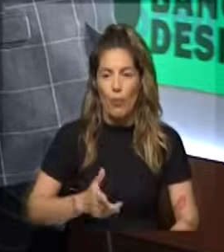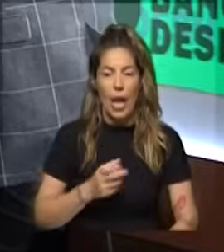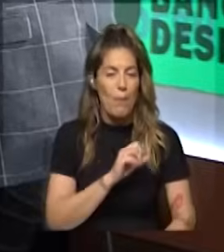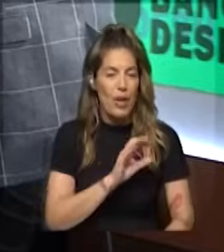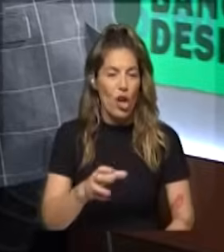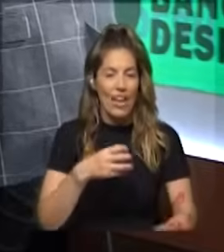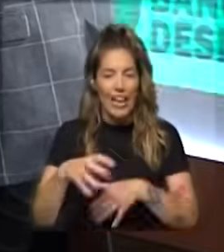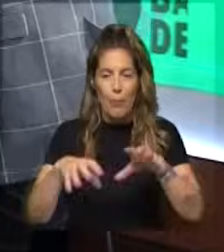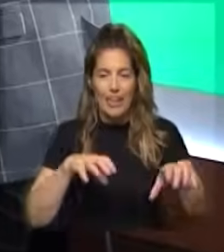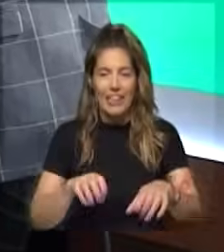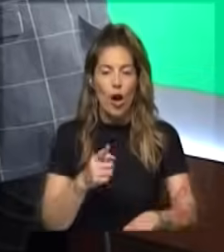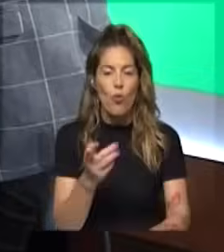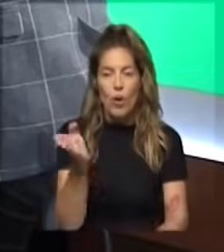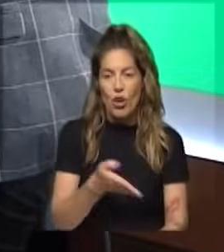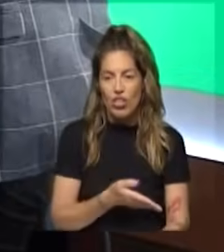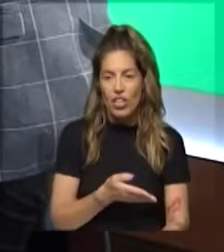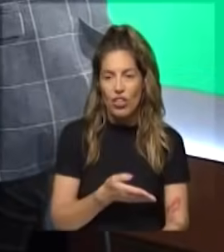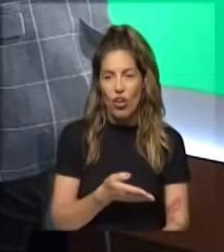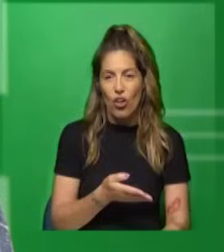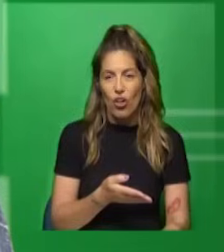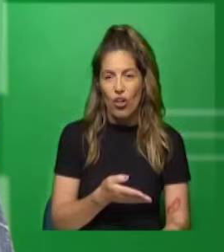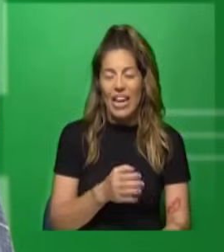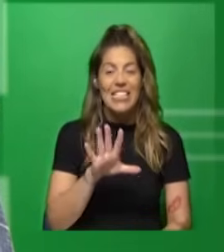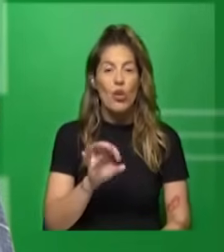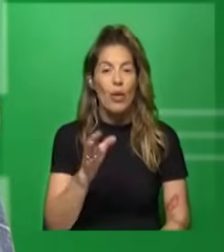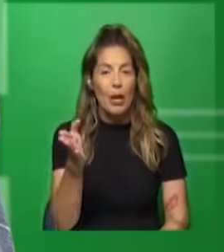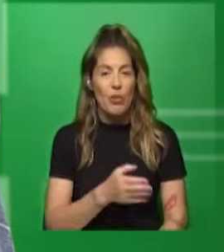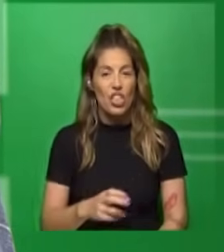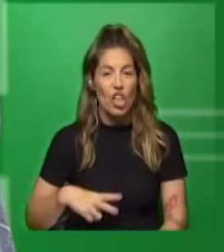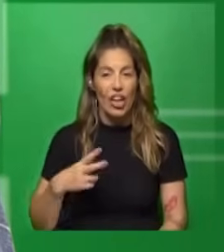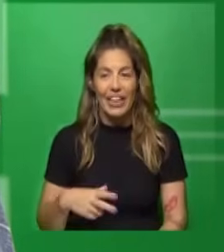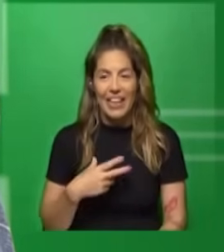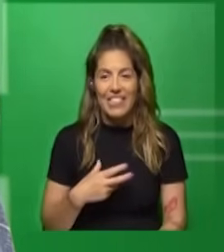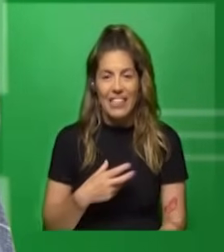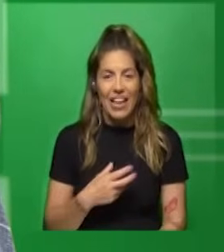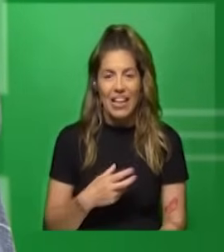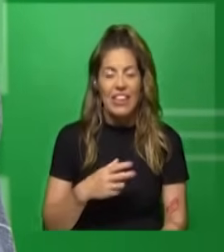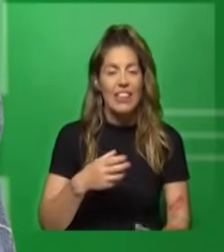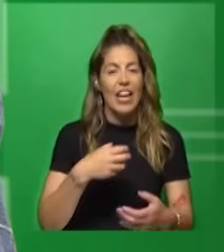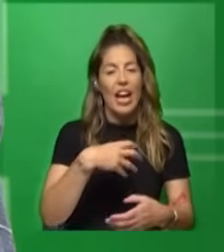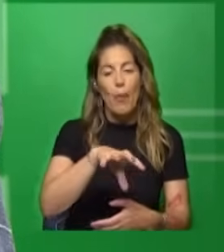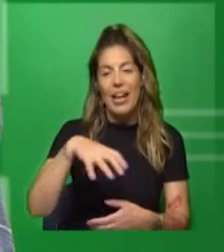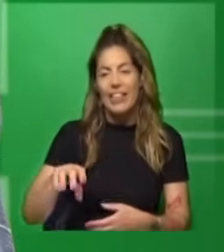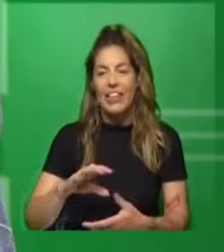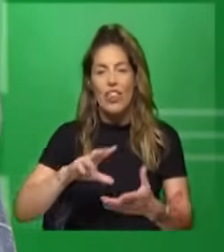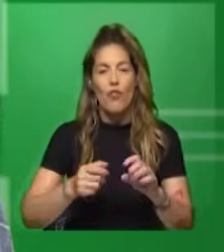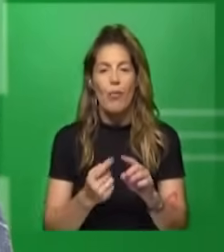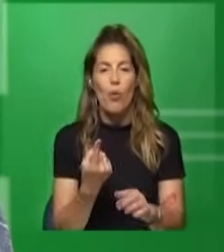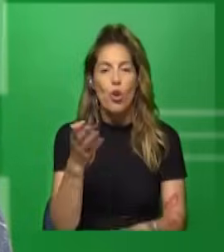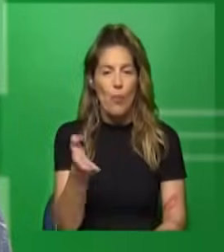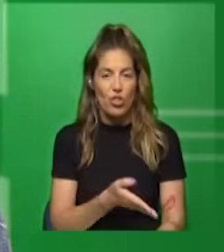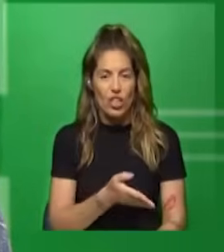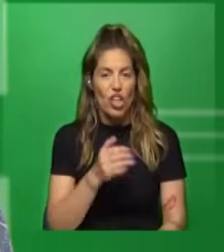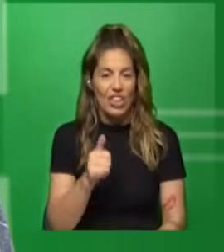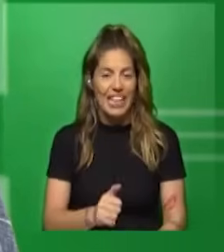repartida. Esto del 1% en manos, el 50% de la riqueza repartida de una manera que le permite al 1%